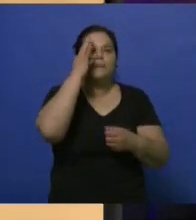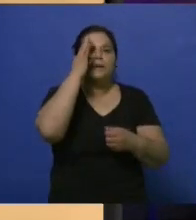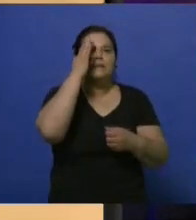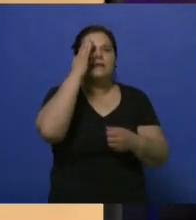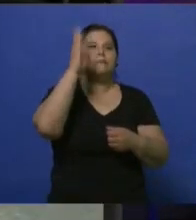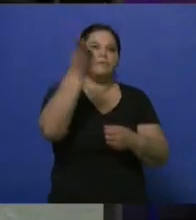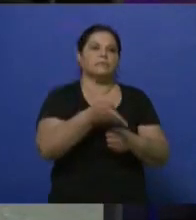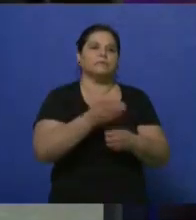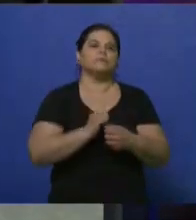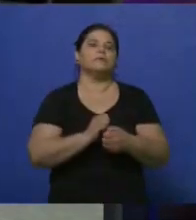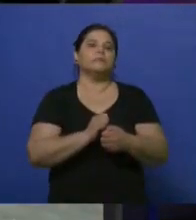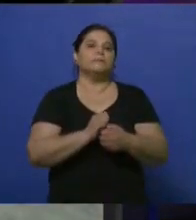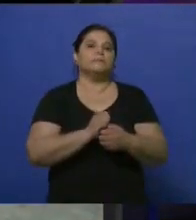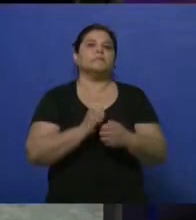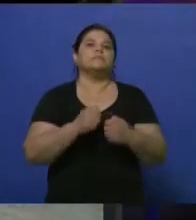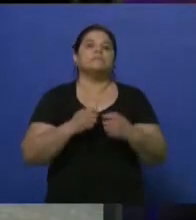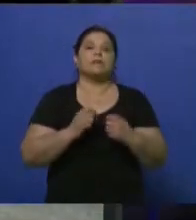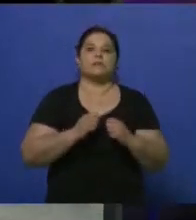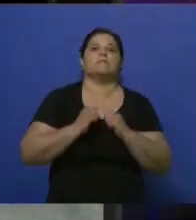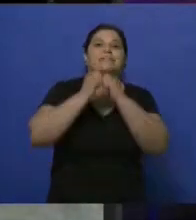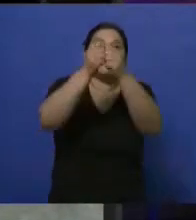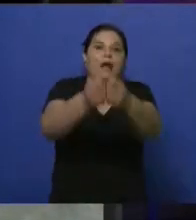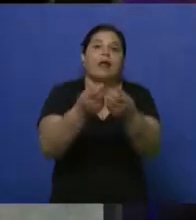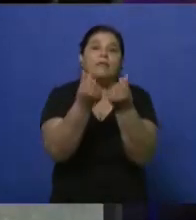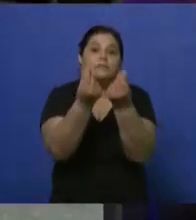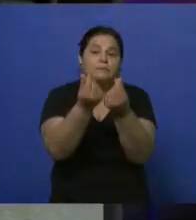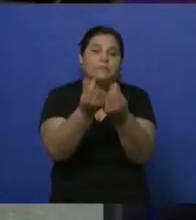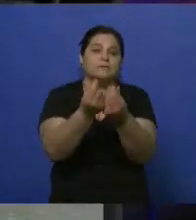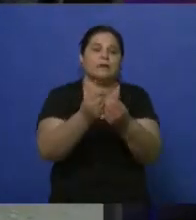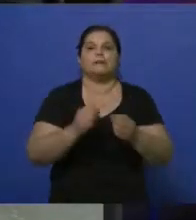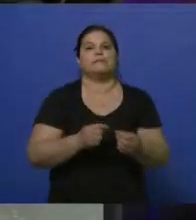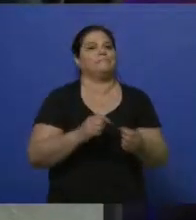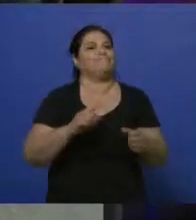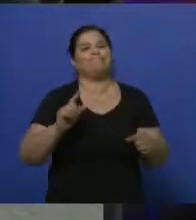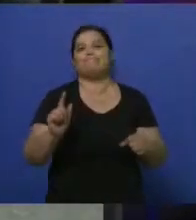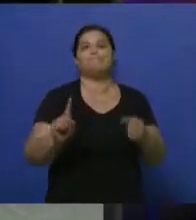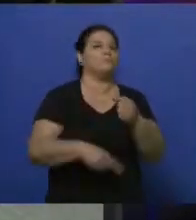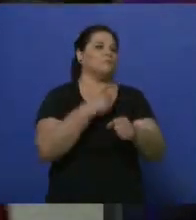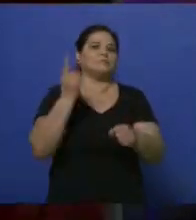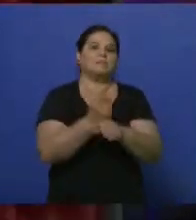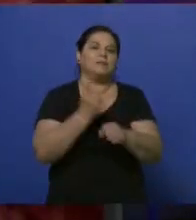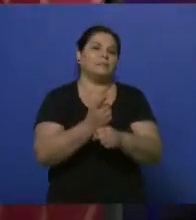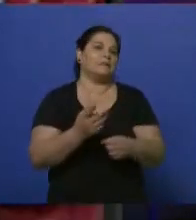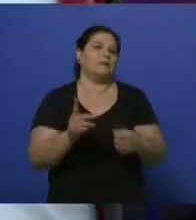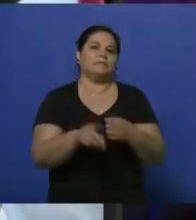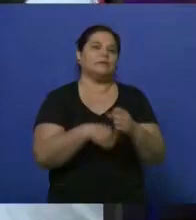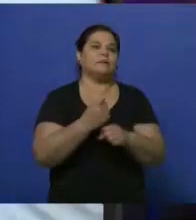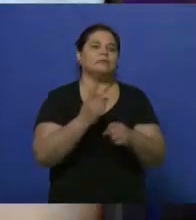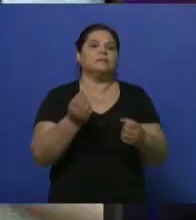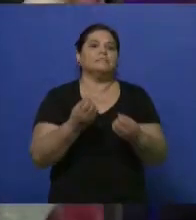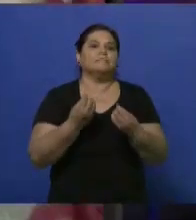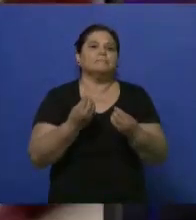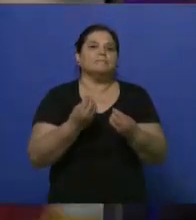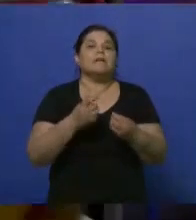los almacenes no trasladaron eso al precio final. ¿Por qué? Porque sintieron que era imposible, en realidad, trasladar eso a los consumidores. Entonces, vos